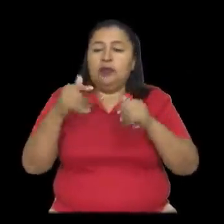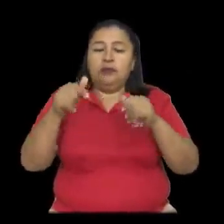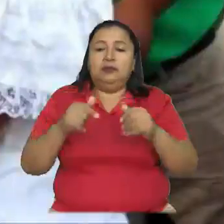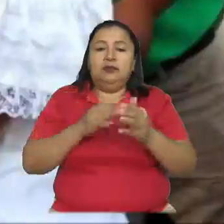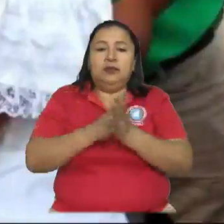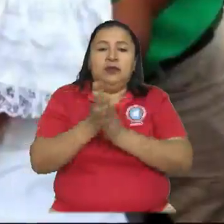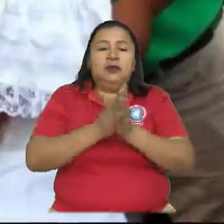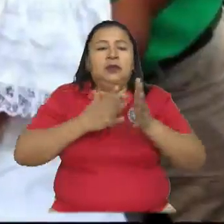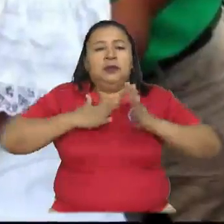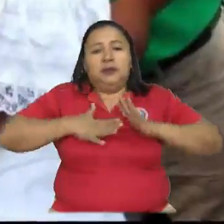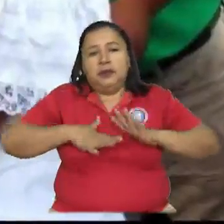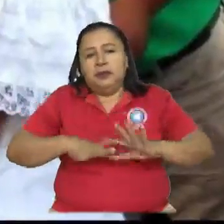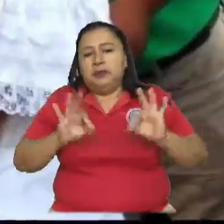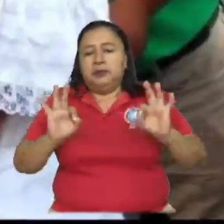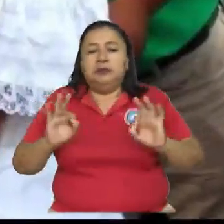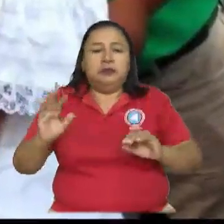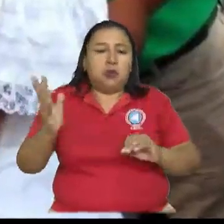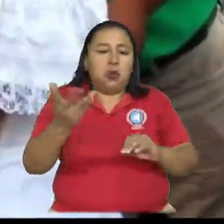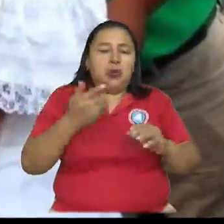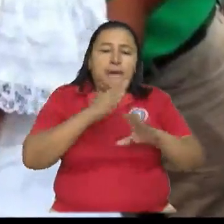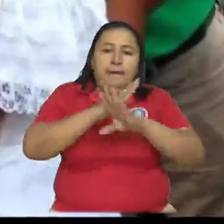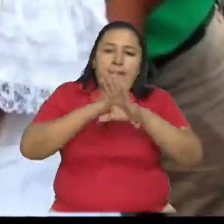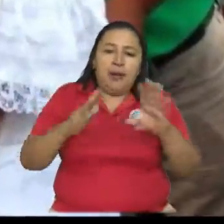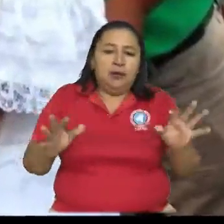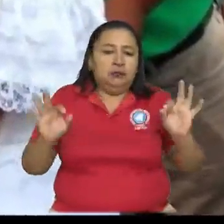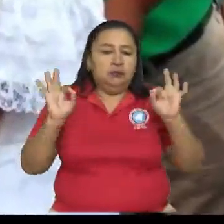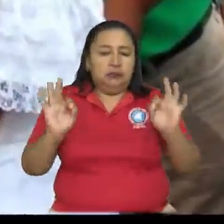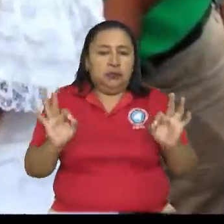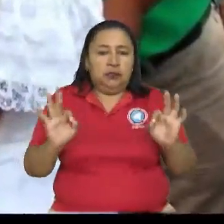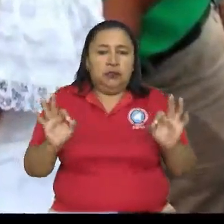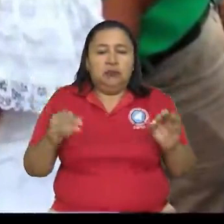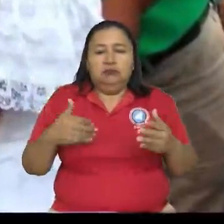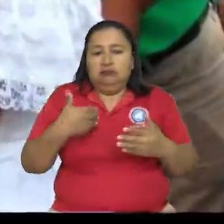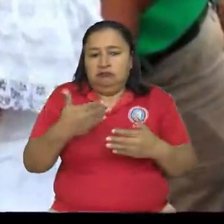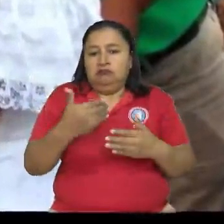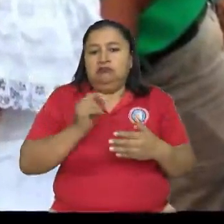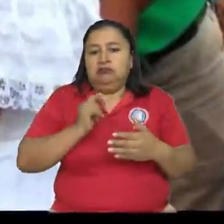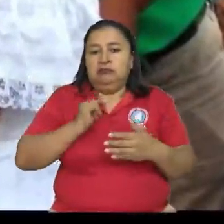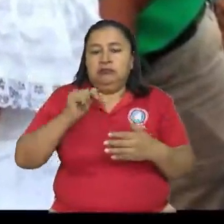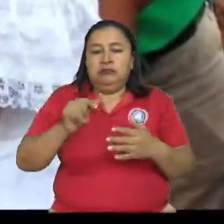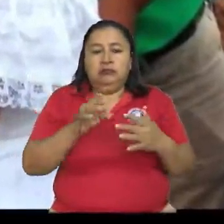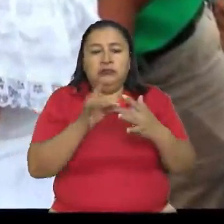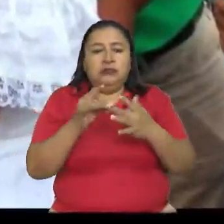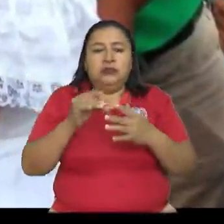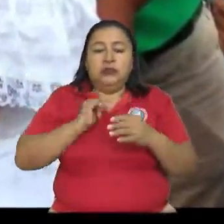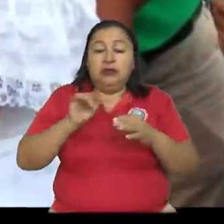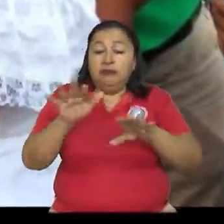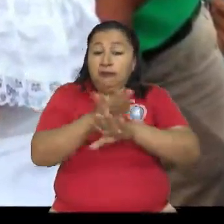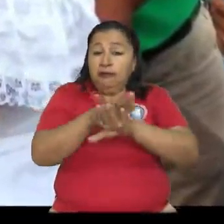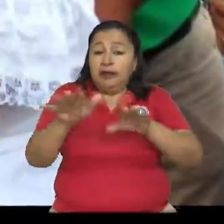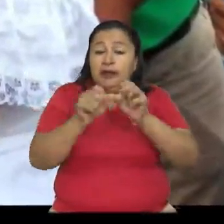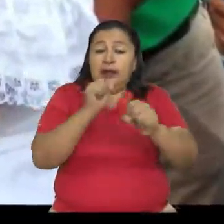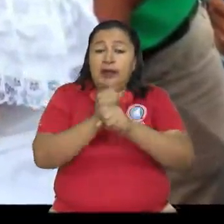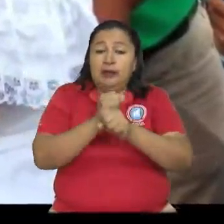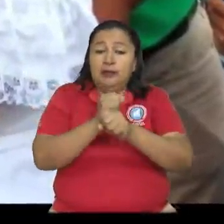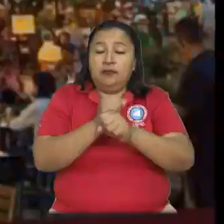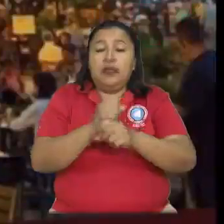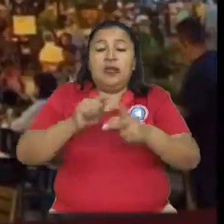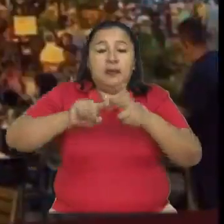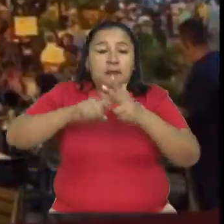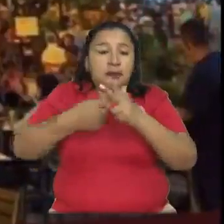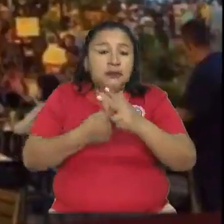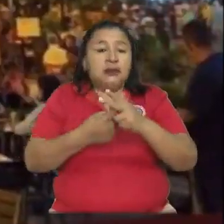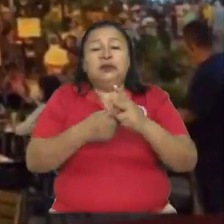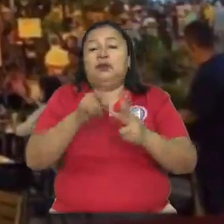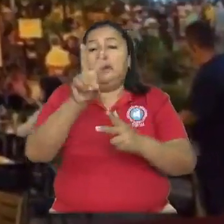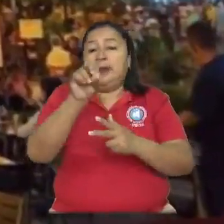en tranquilidad, en paz, de este cierre de año y del inicio de este